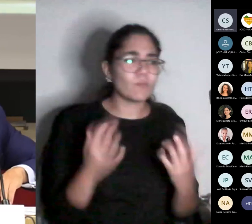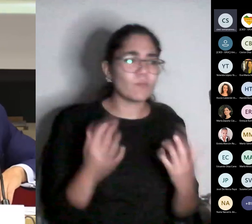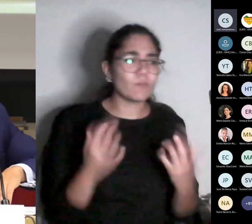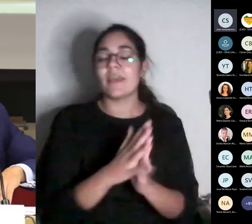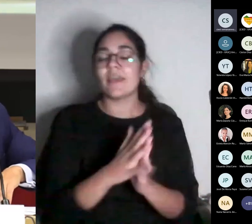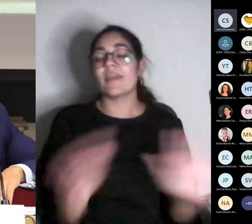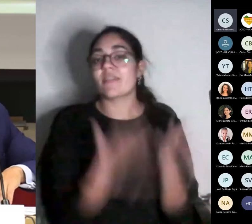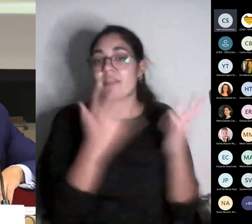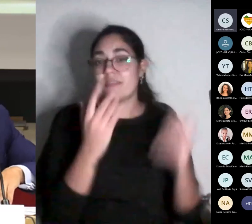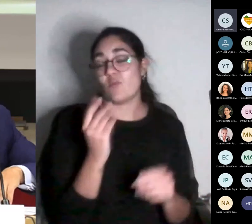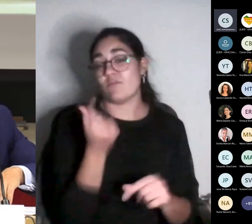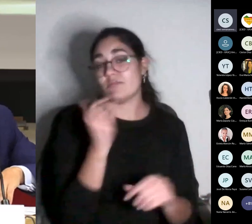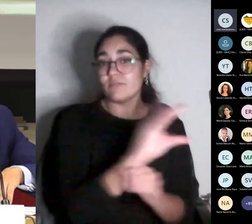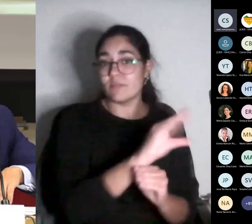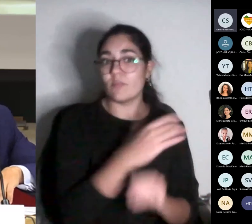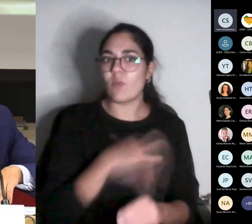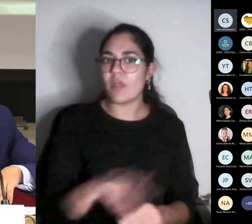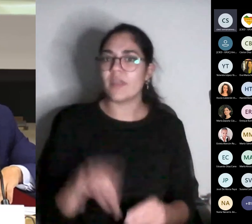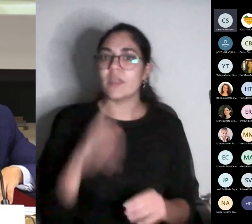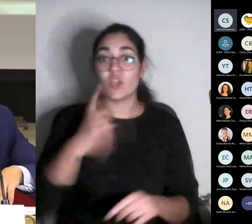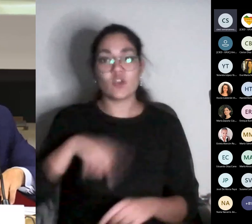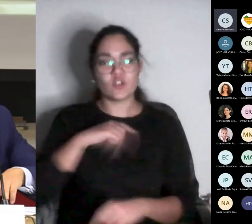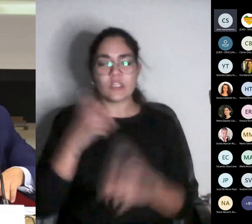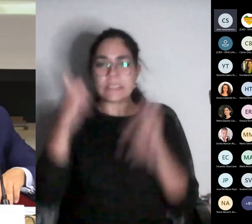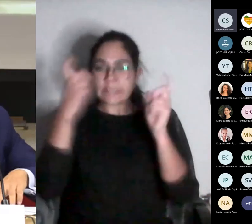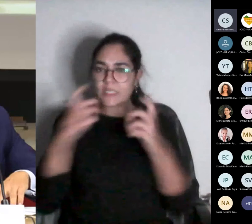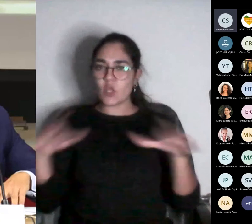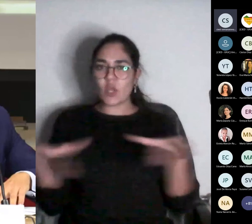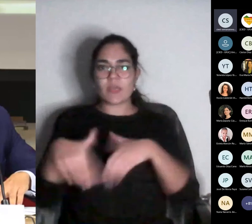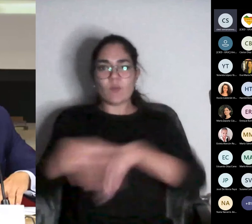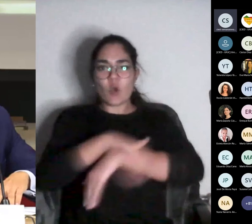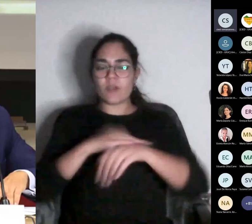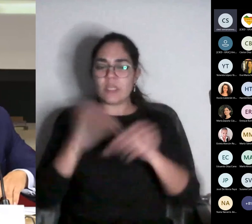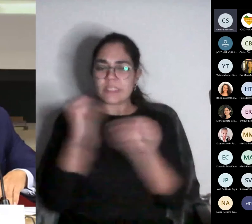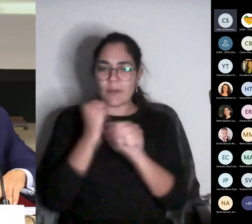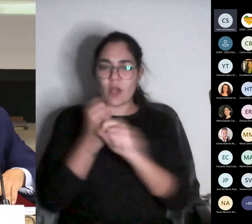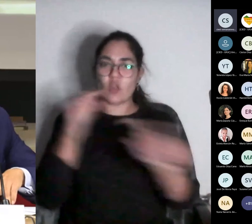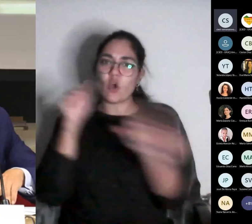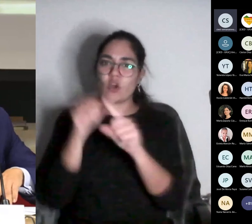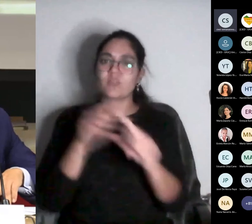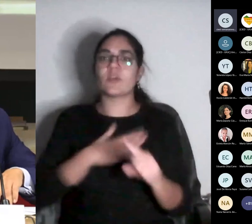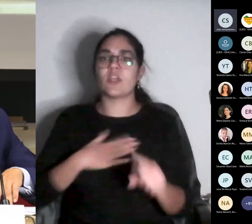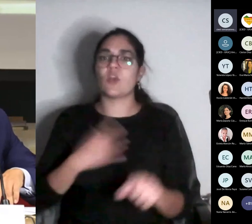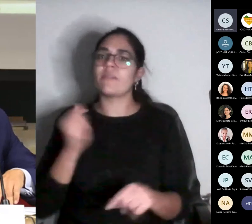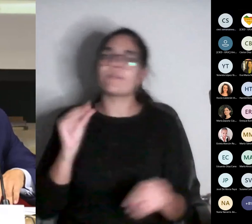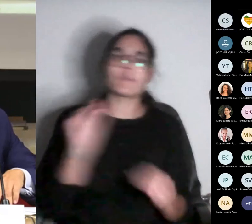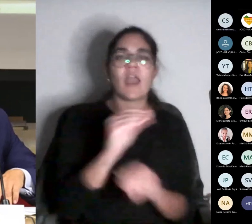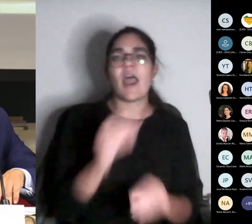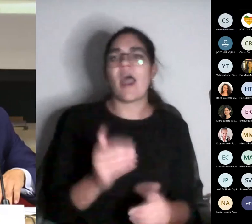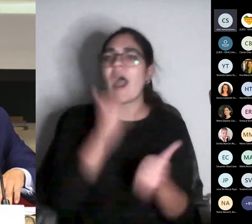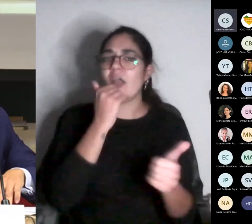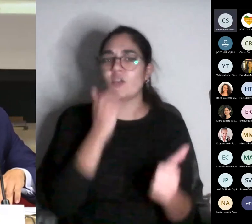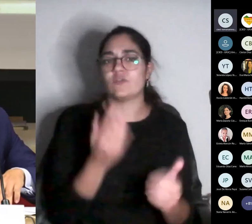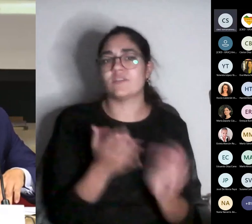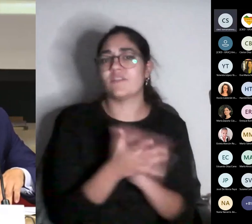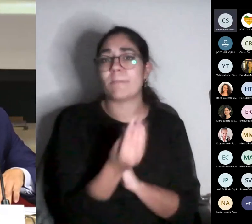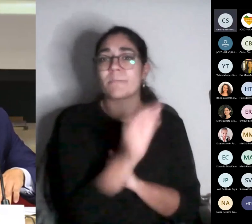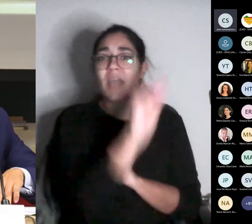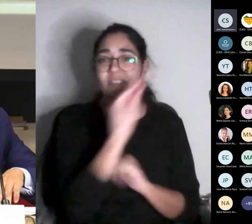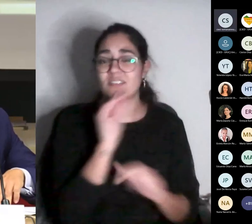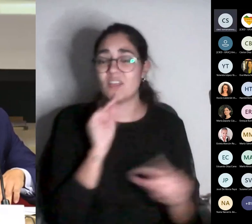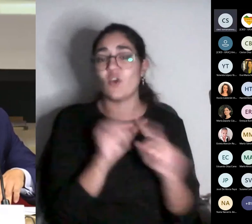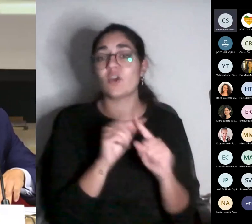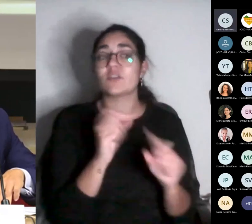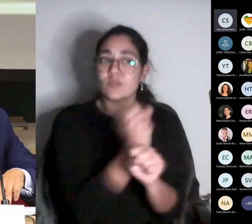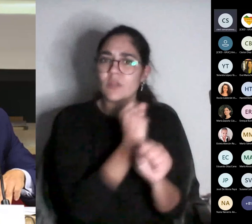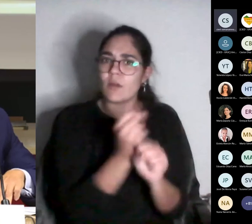y es mi compromiso que vayamos hacia una equiparación económica. Así se logra que